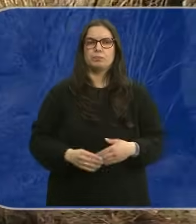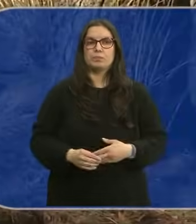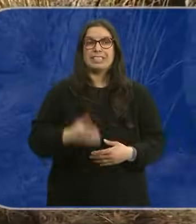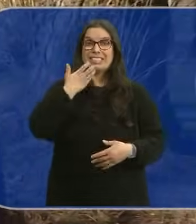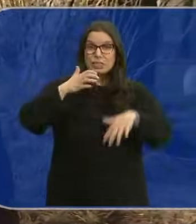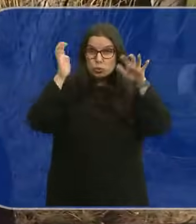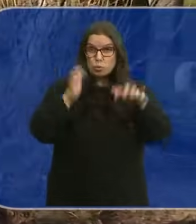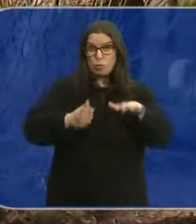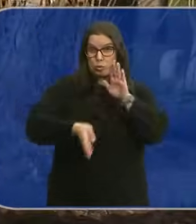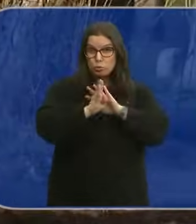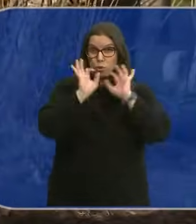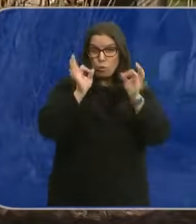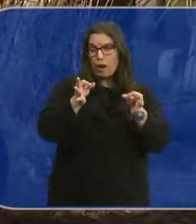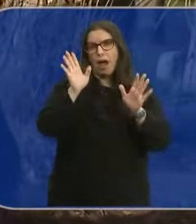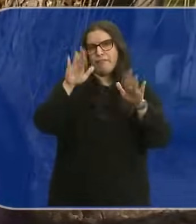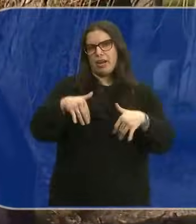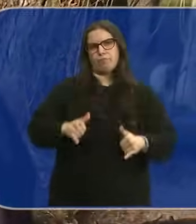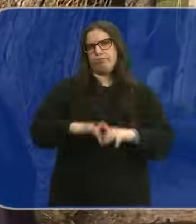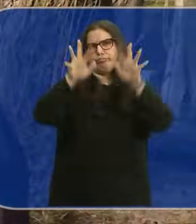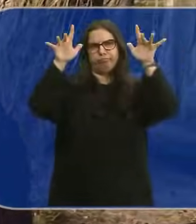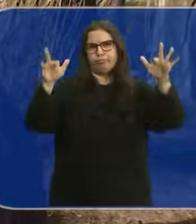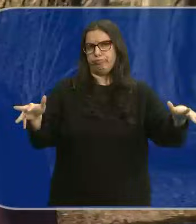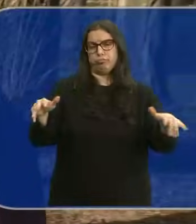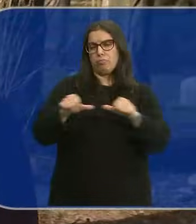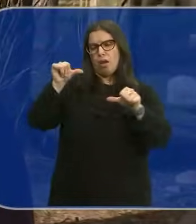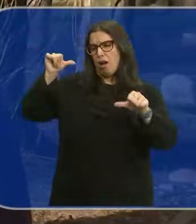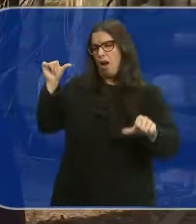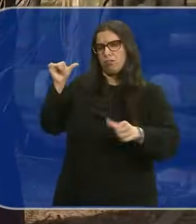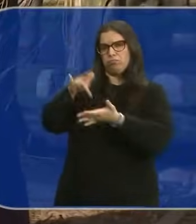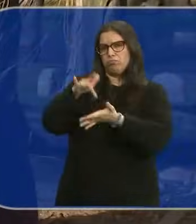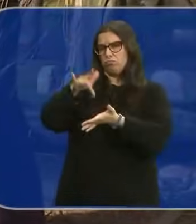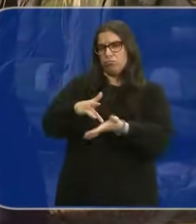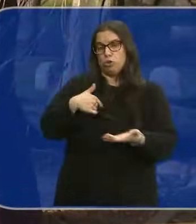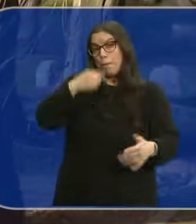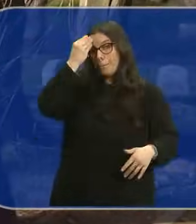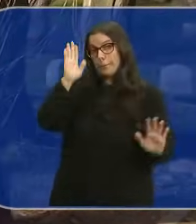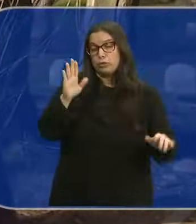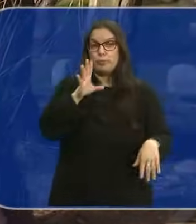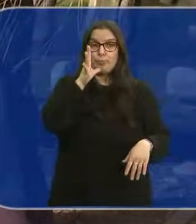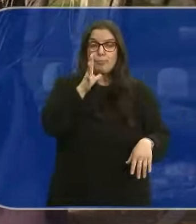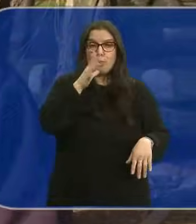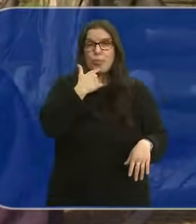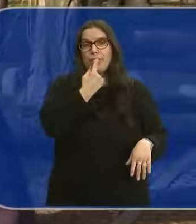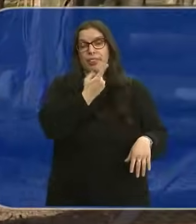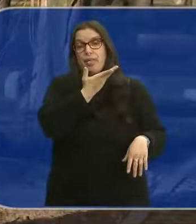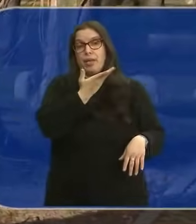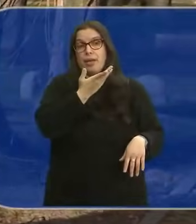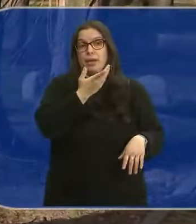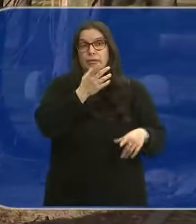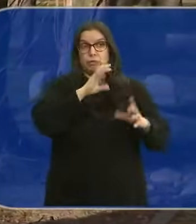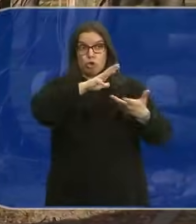Como siga lloviendo y nevando, pues se saldrá. O sea, como lo hemos tenido otras veces. Creo, porque lo dicen